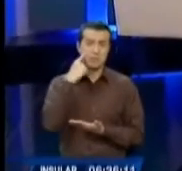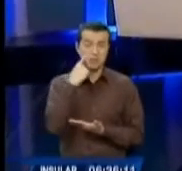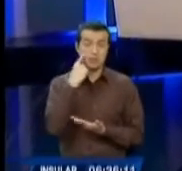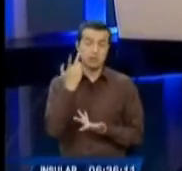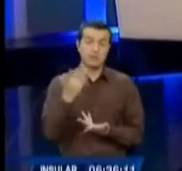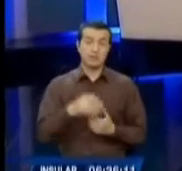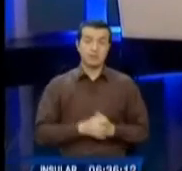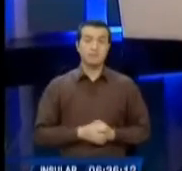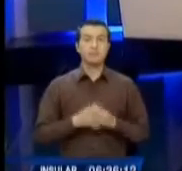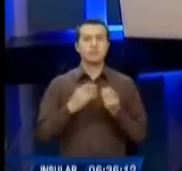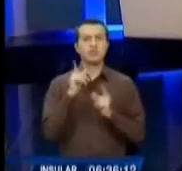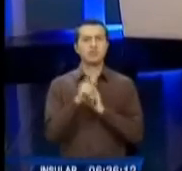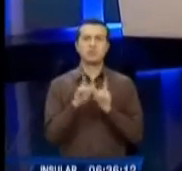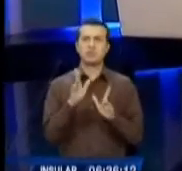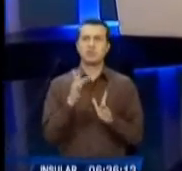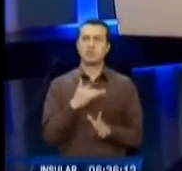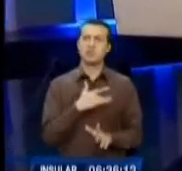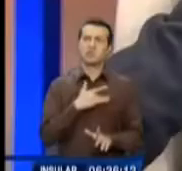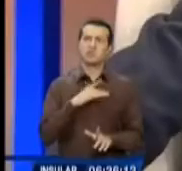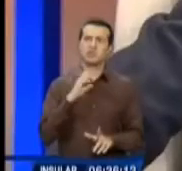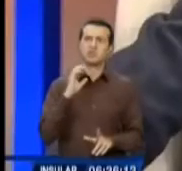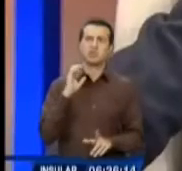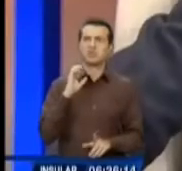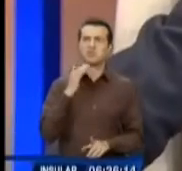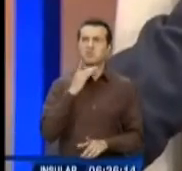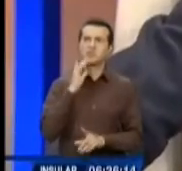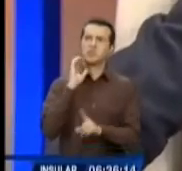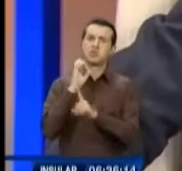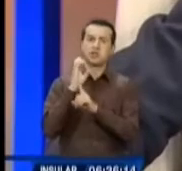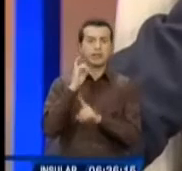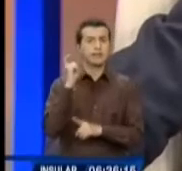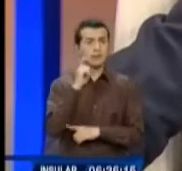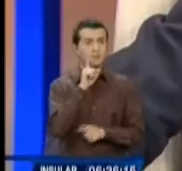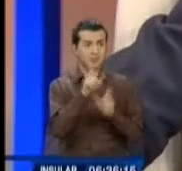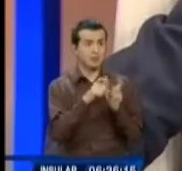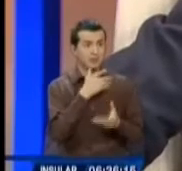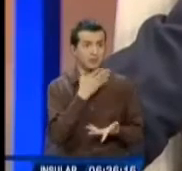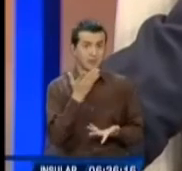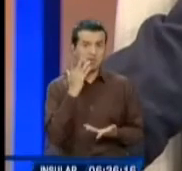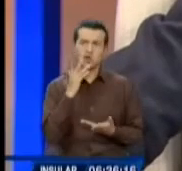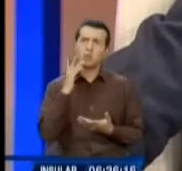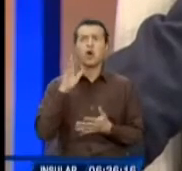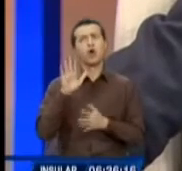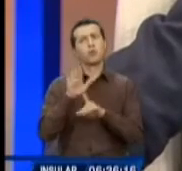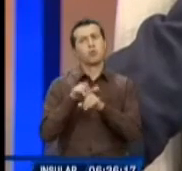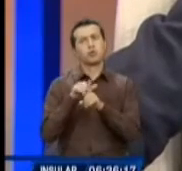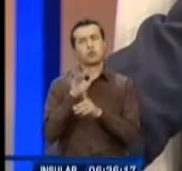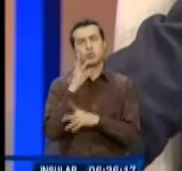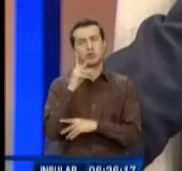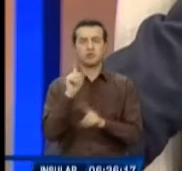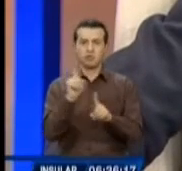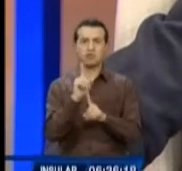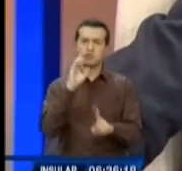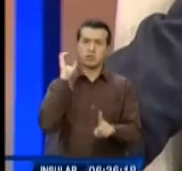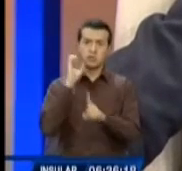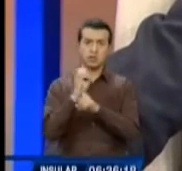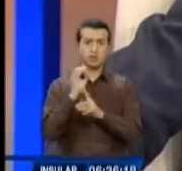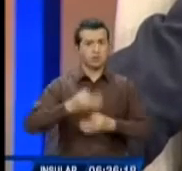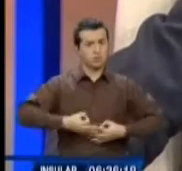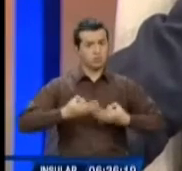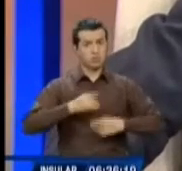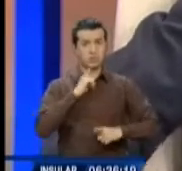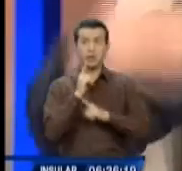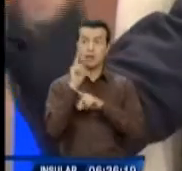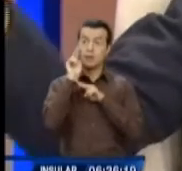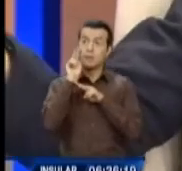mucho que el público es muy crítico y creo que eso es perfecto. Necesitamos un público crítico, no condescendiente, pero ese público crítico tiene que criticar en función